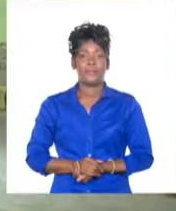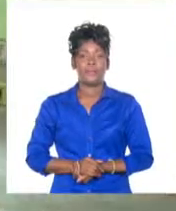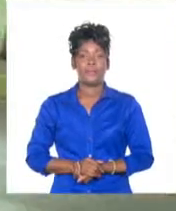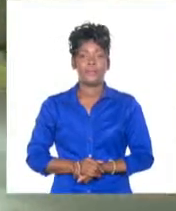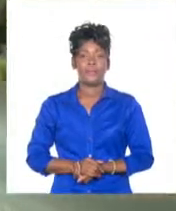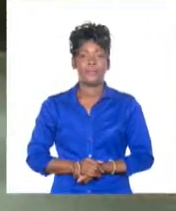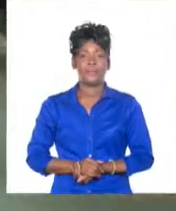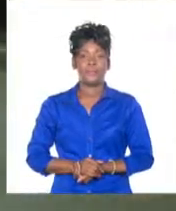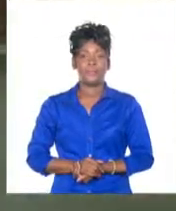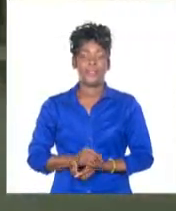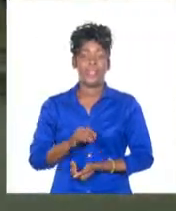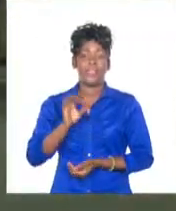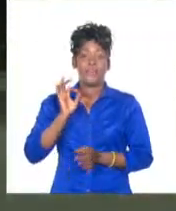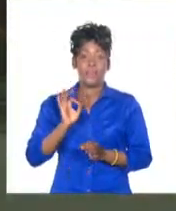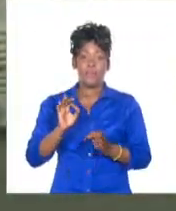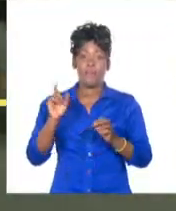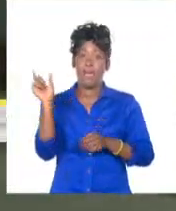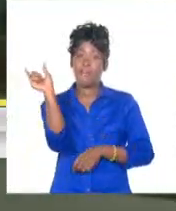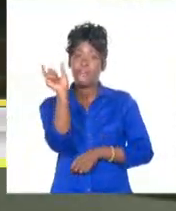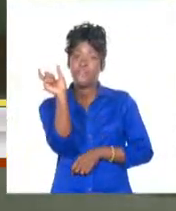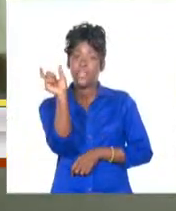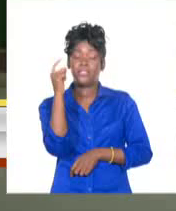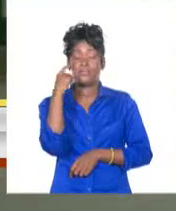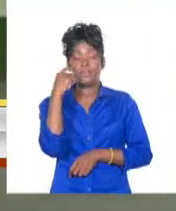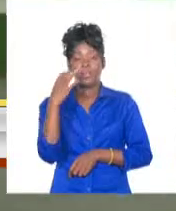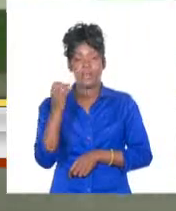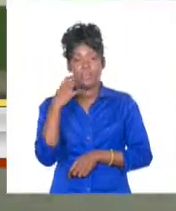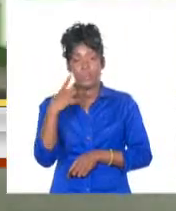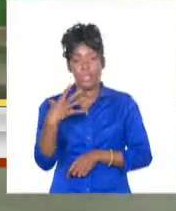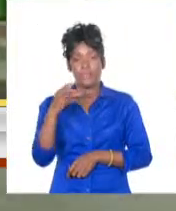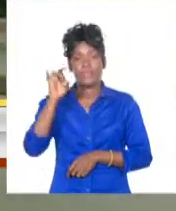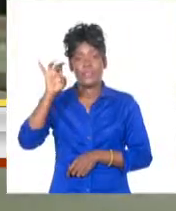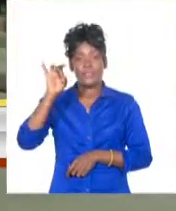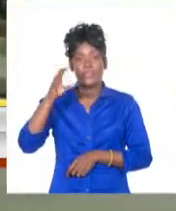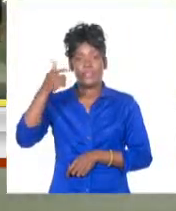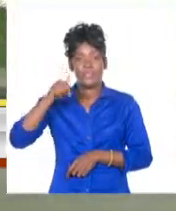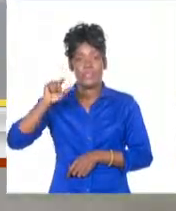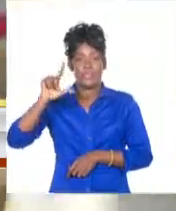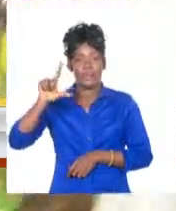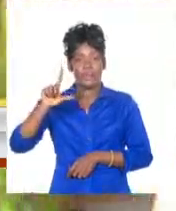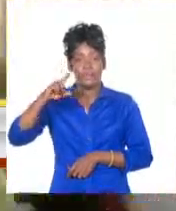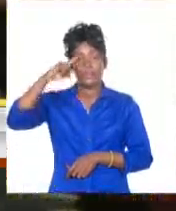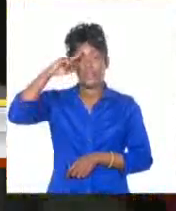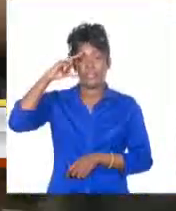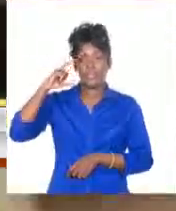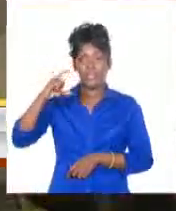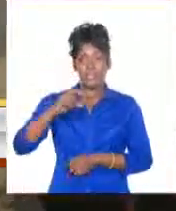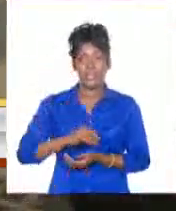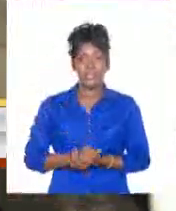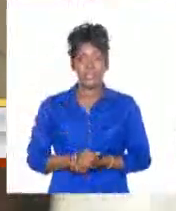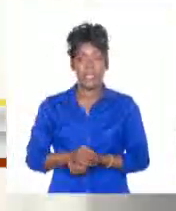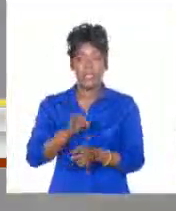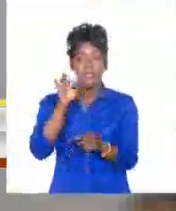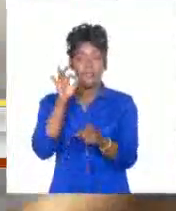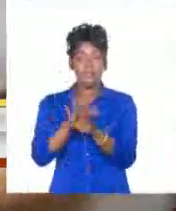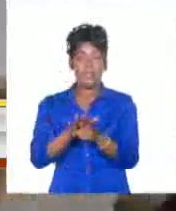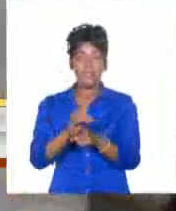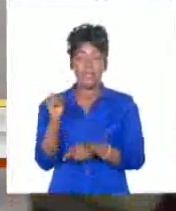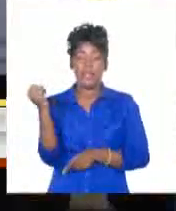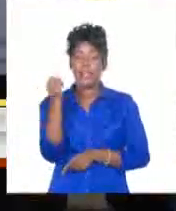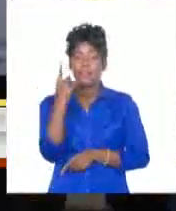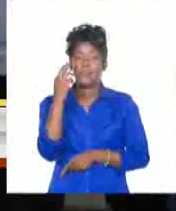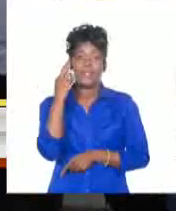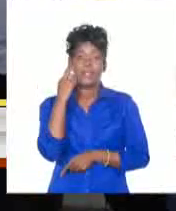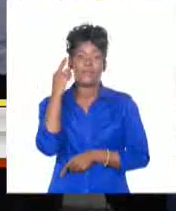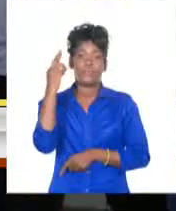Todo 15 de julio, Santa Clara es mezcla de recuerdo y alegría festiva. La ciudad amanece bajo el impacto de la Diana Mambisa y en